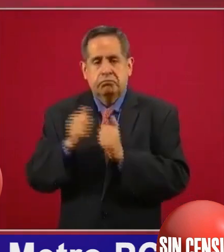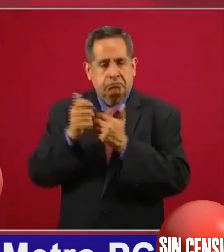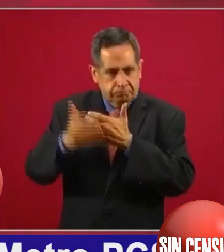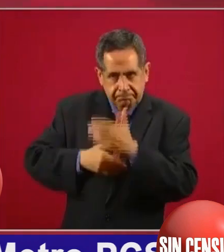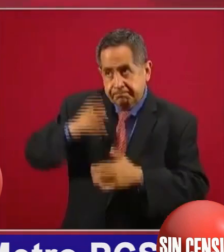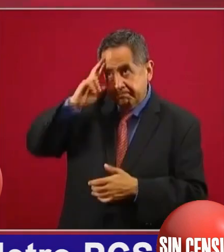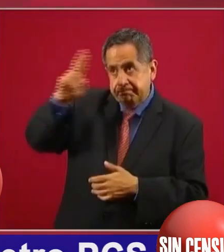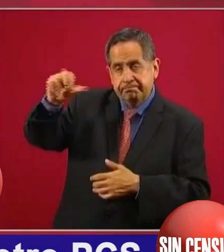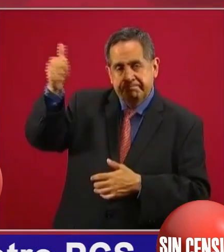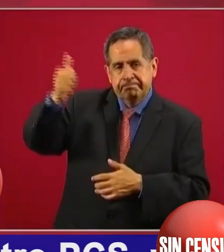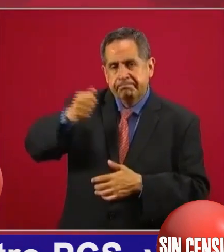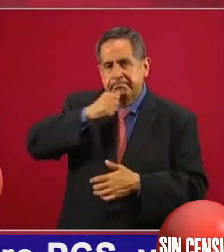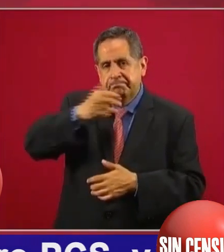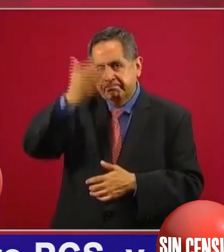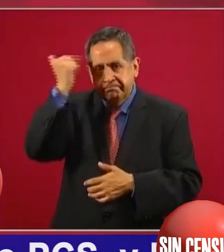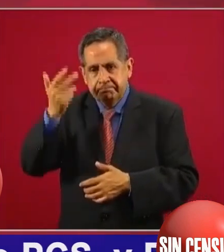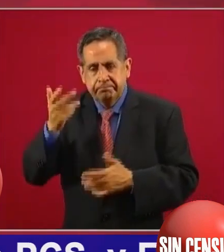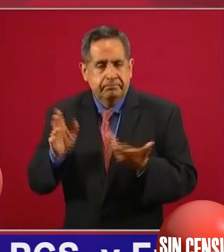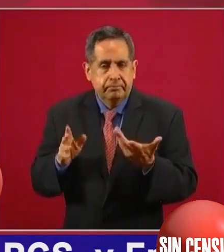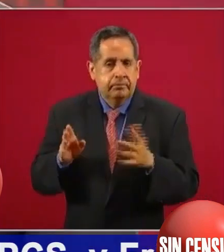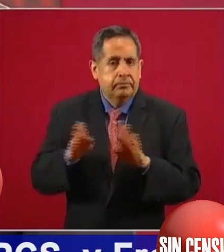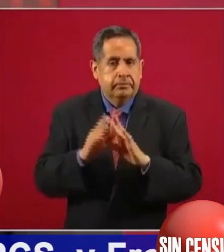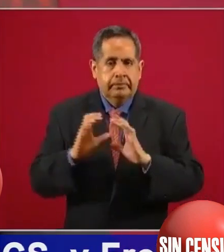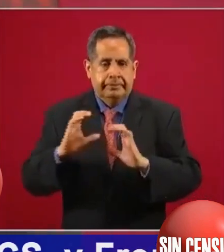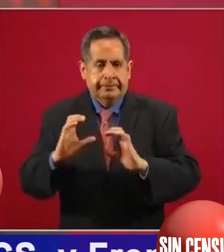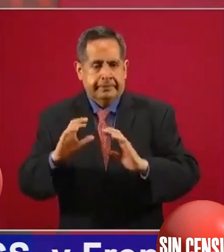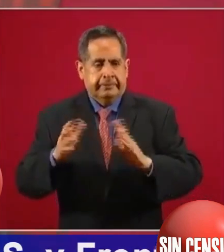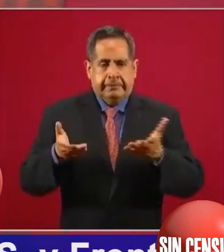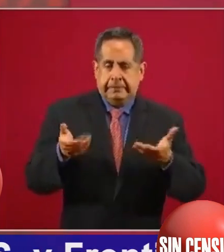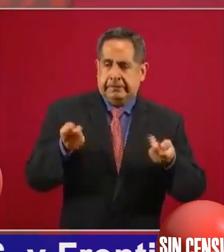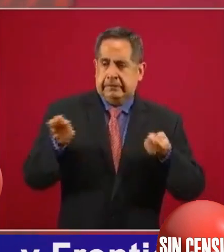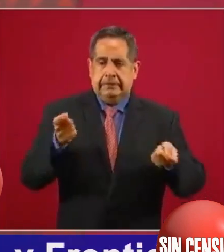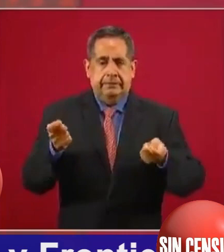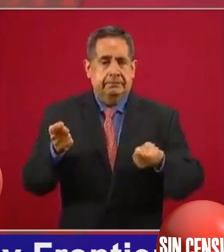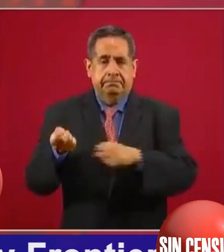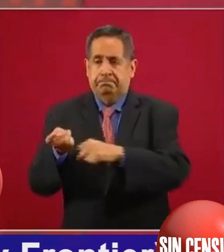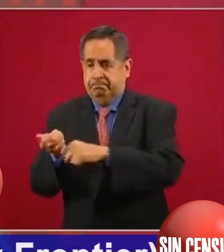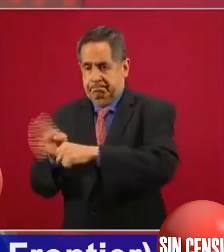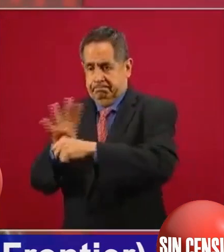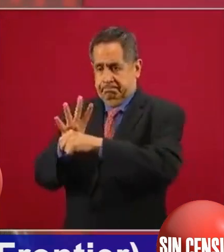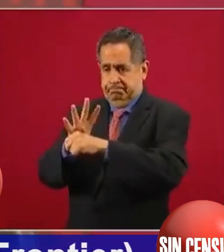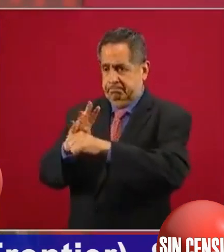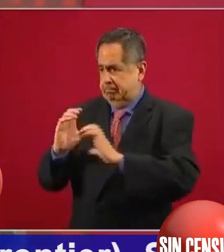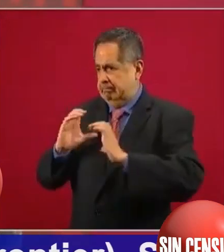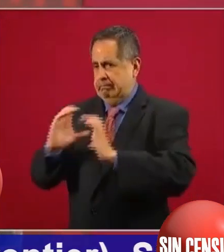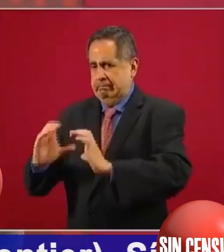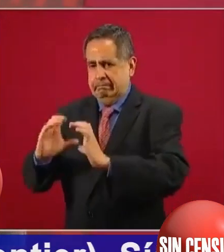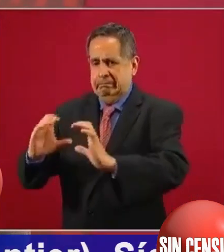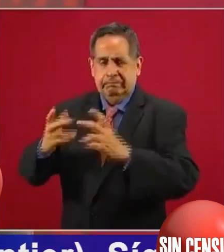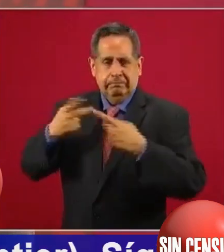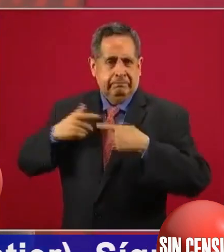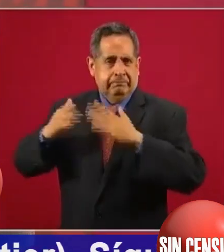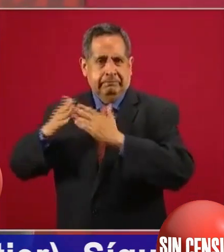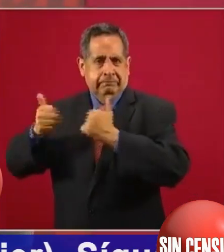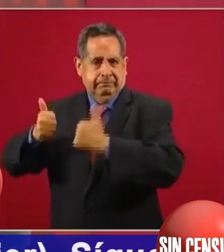respeto, el equilibrio entre la crisis de salud, cuidar al pueblo, pero al mismo